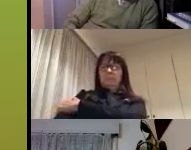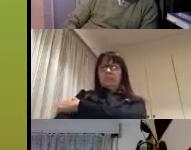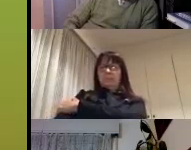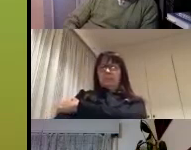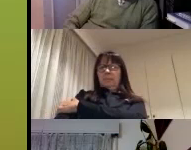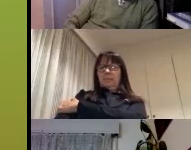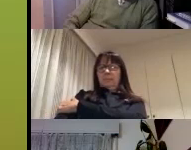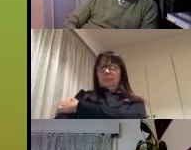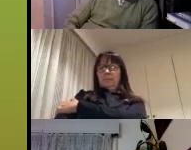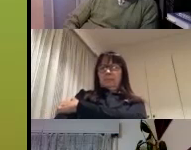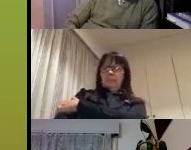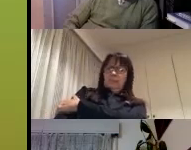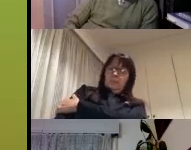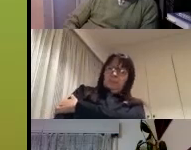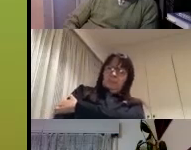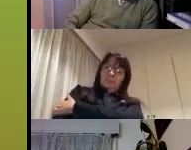en esa salida.